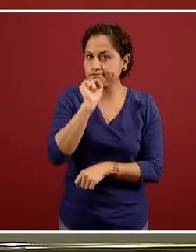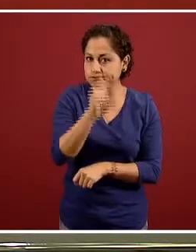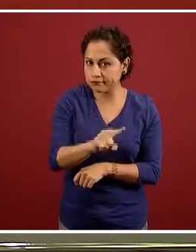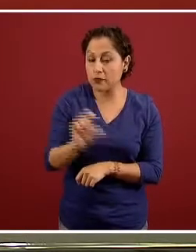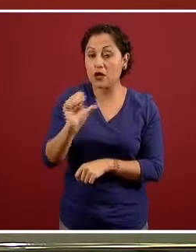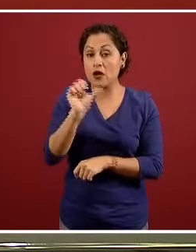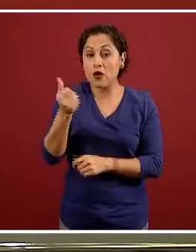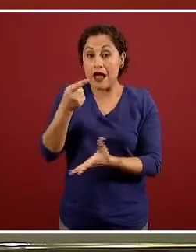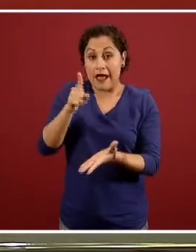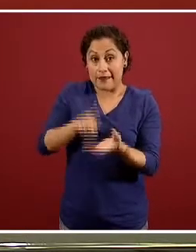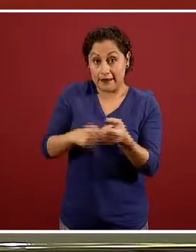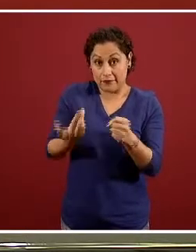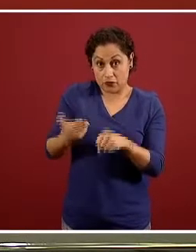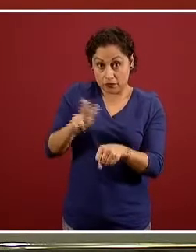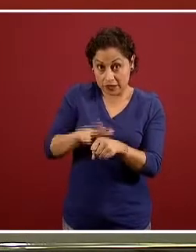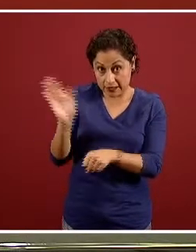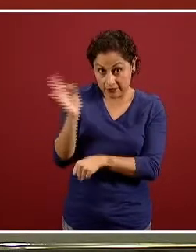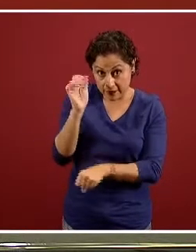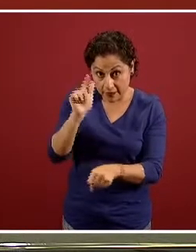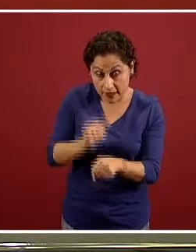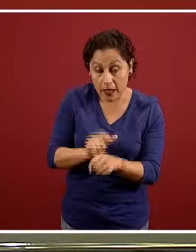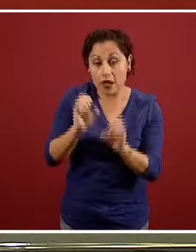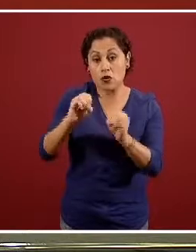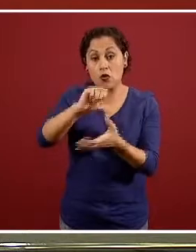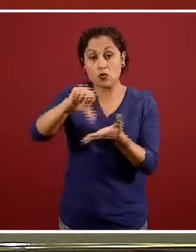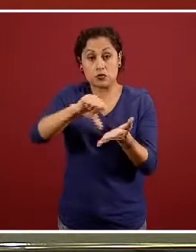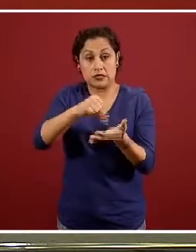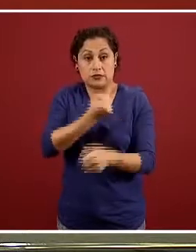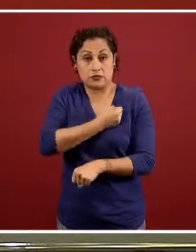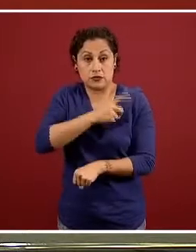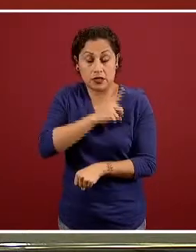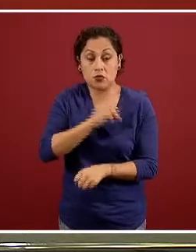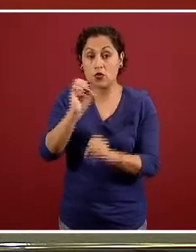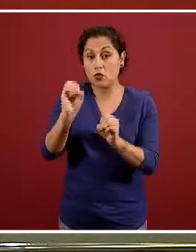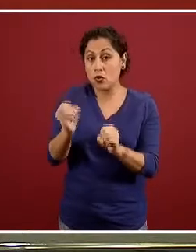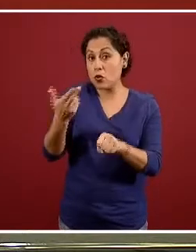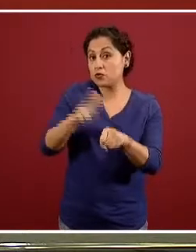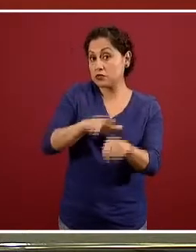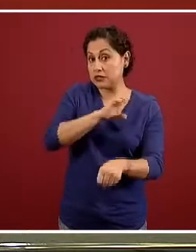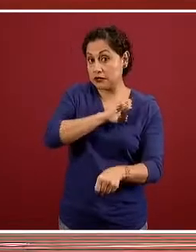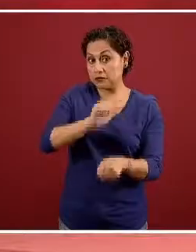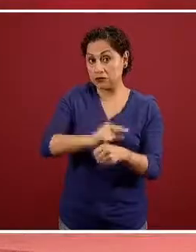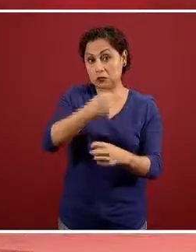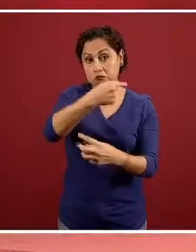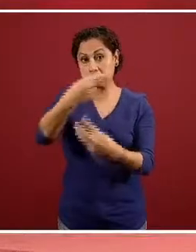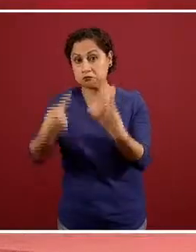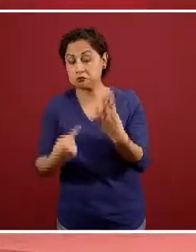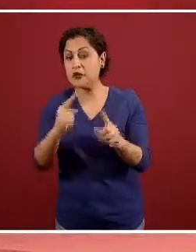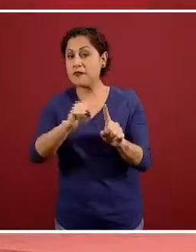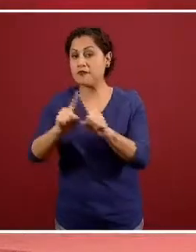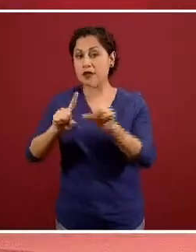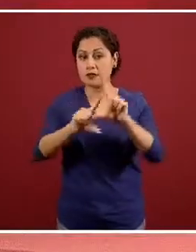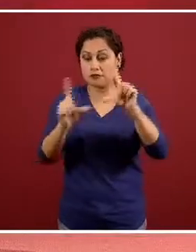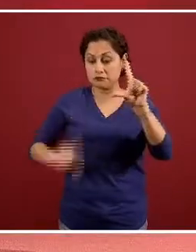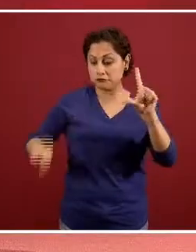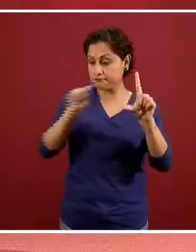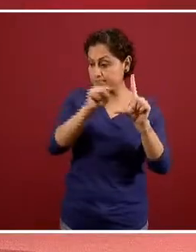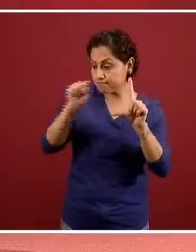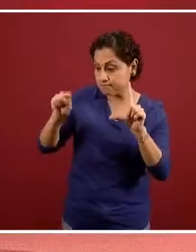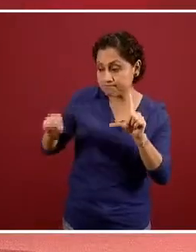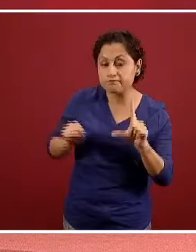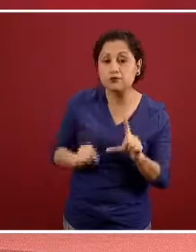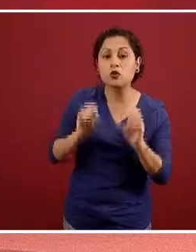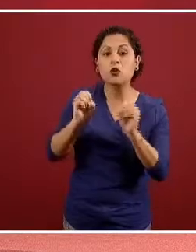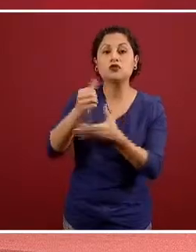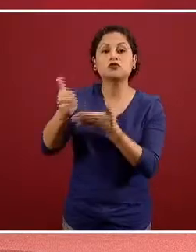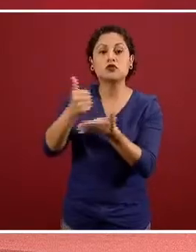los hospitales federales y de alta especialidad distribuidos en Ciudad de México y Estado de México y también